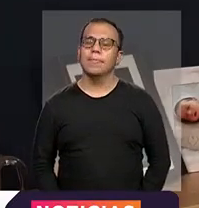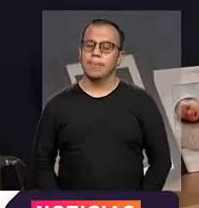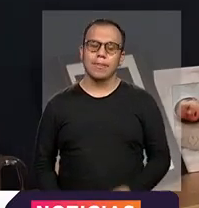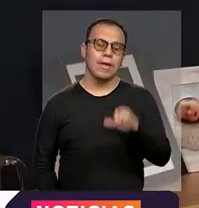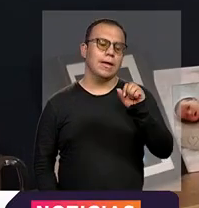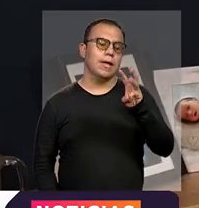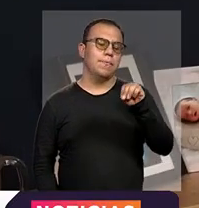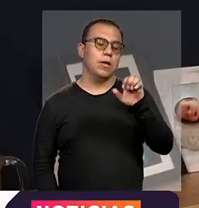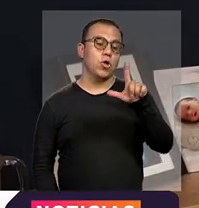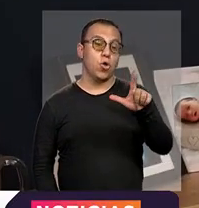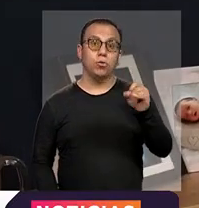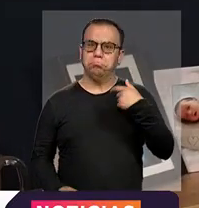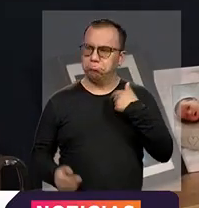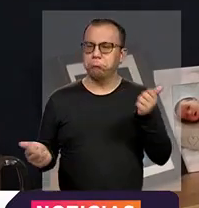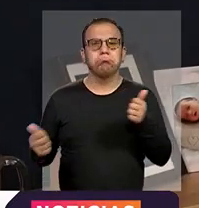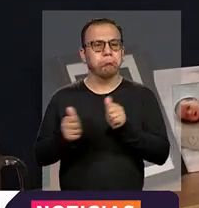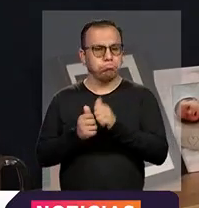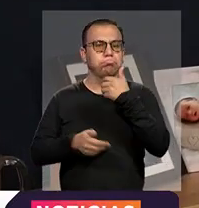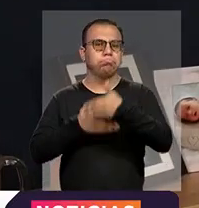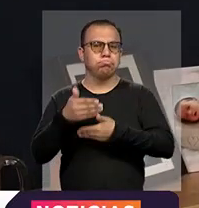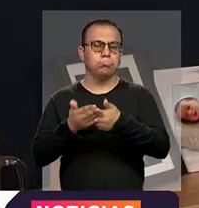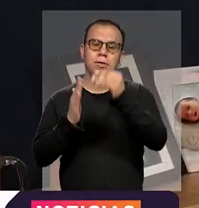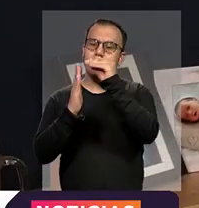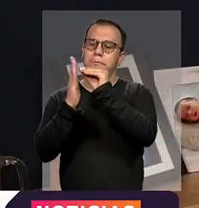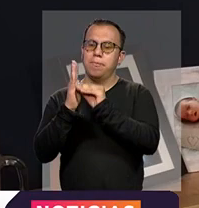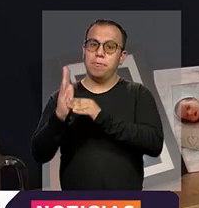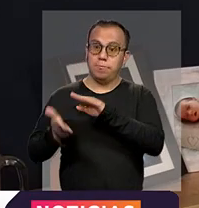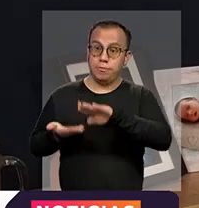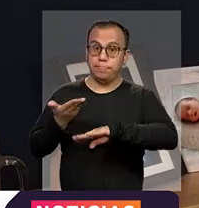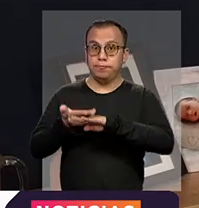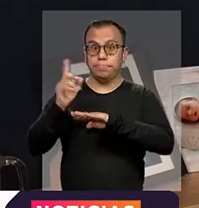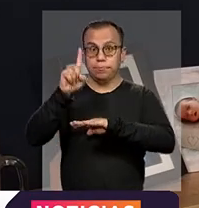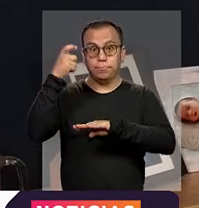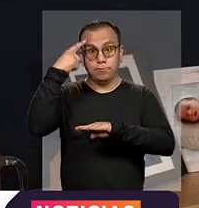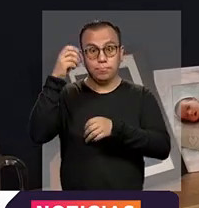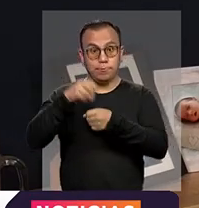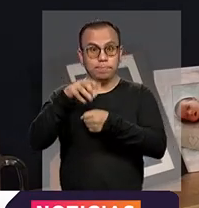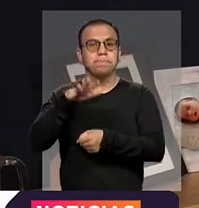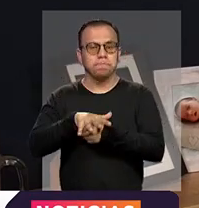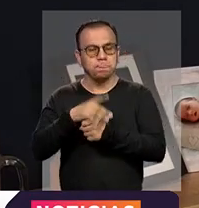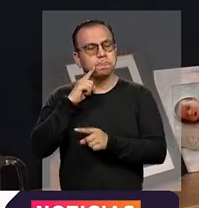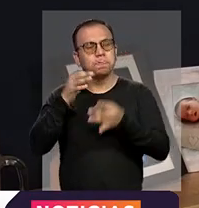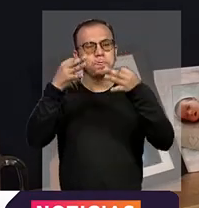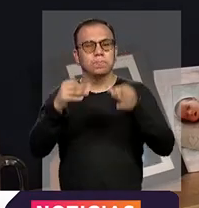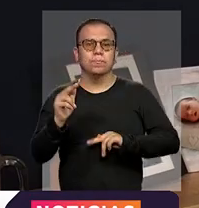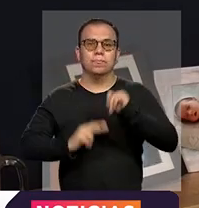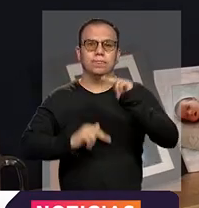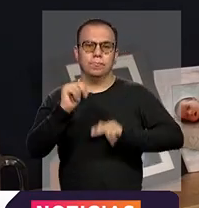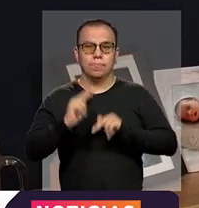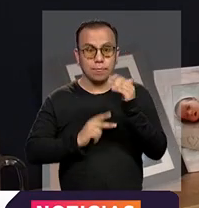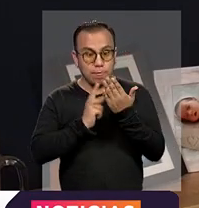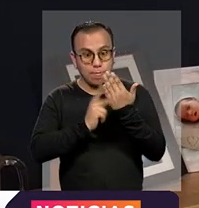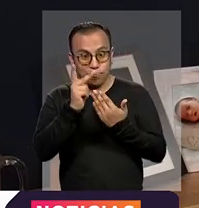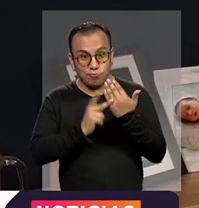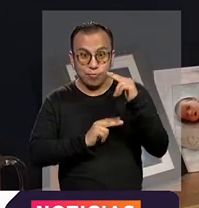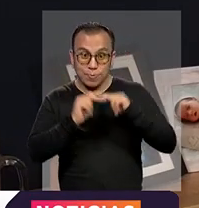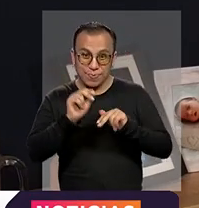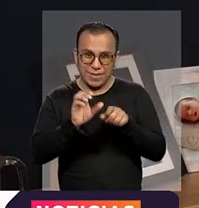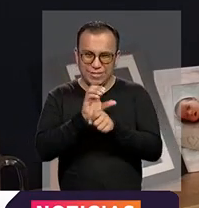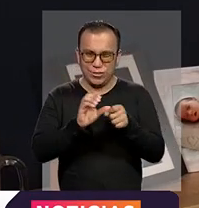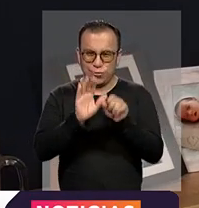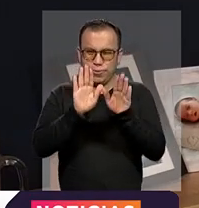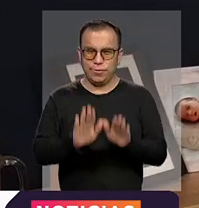Camacol advirtió que acompañará el proceso de reglamentación propuesto por el gobierno distrital que rige para la construcción de proyectos urbanísticos en la